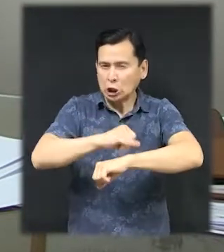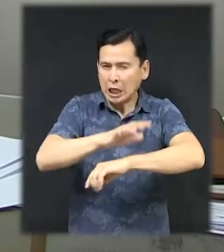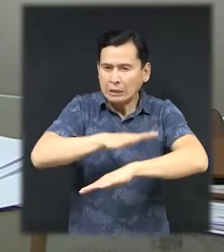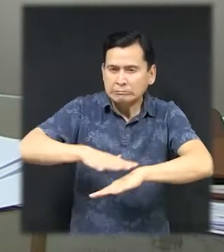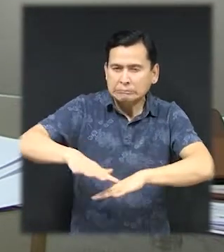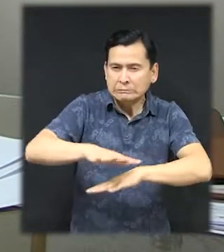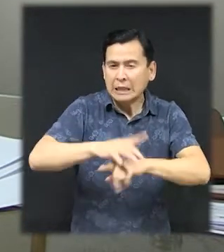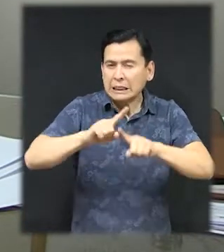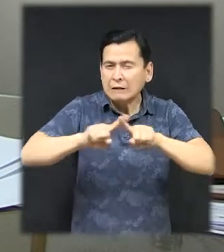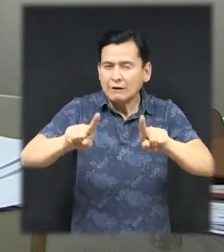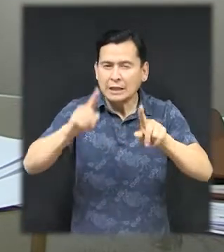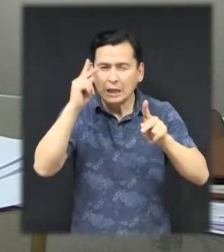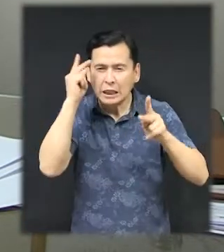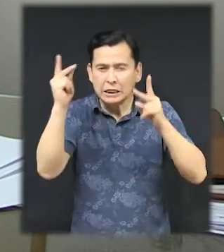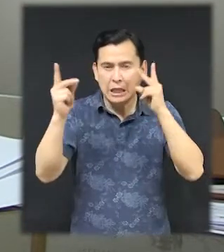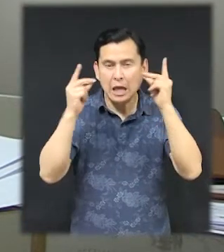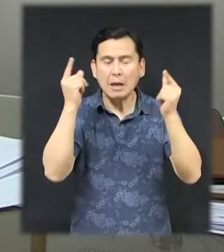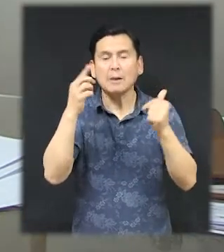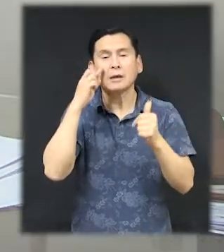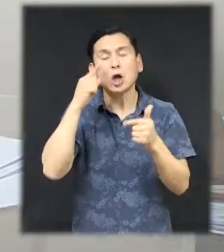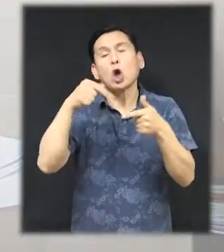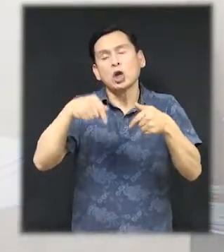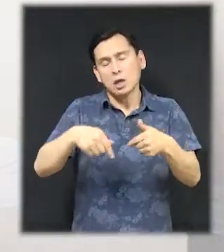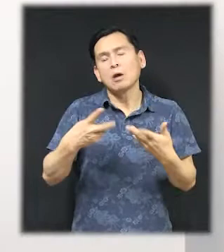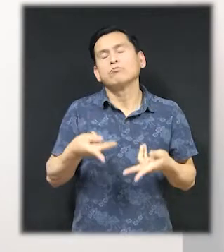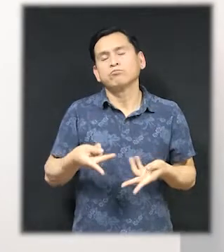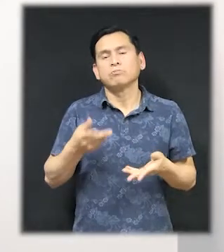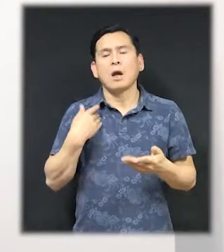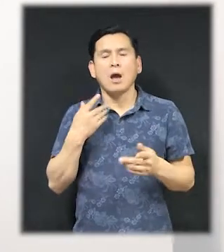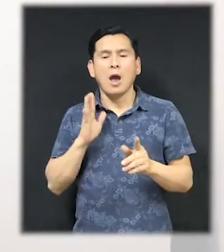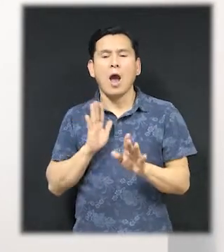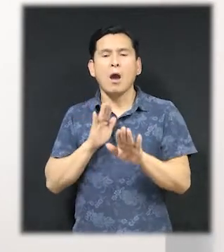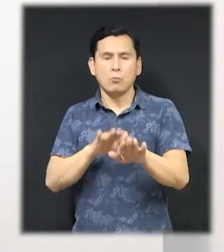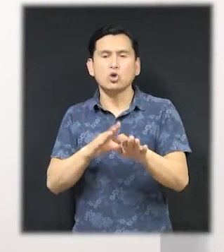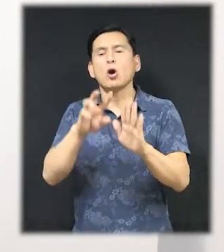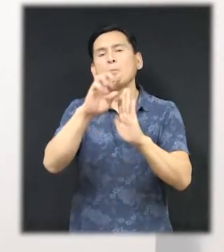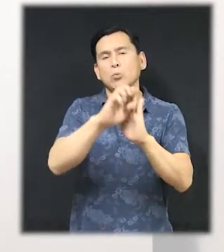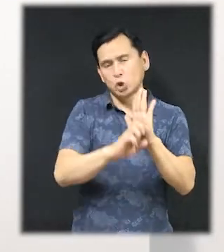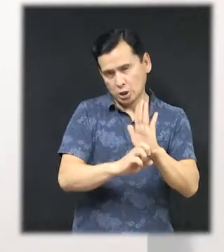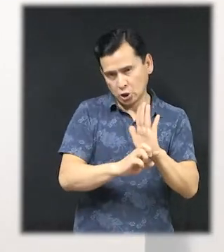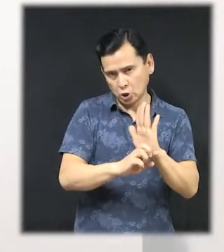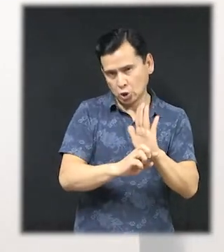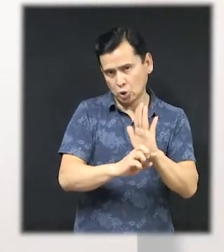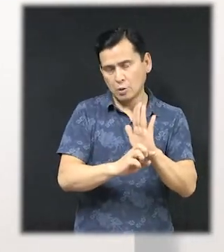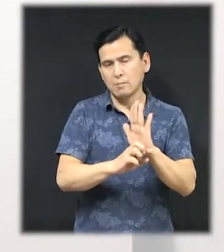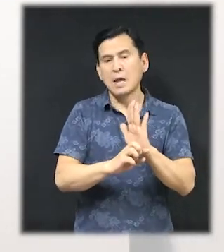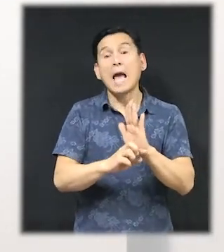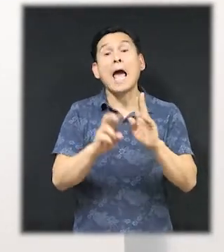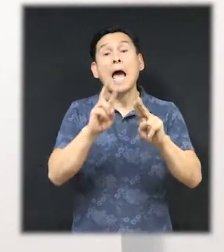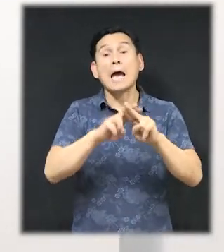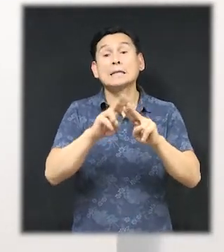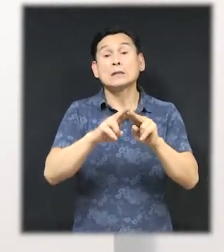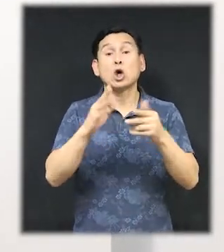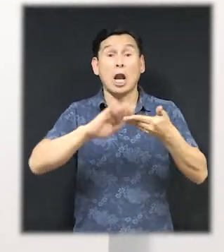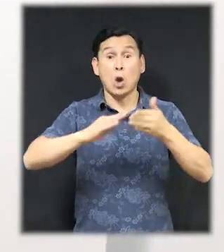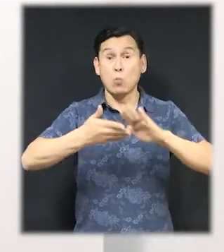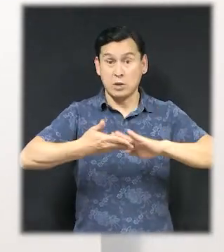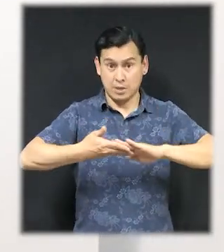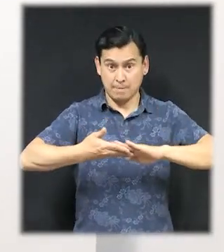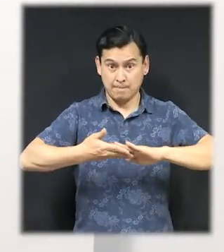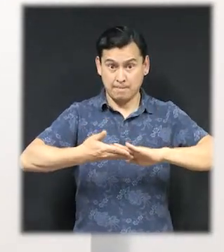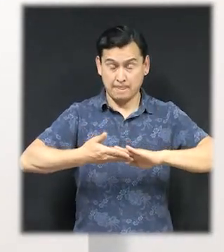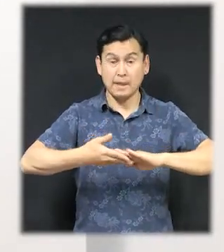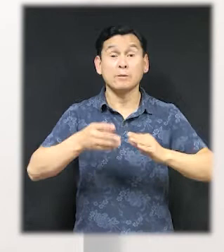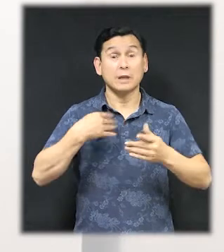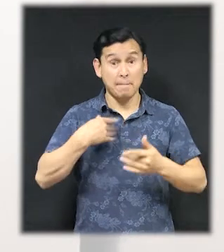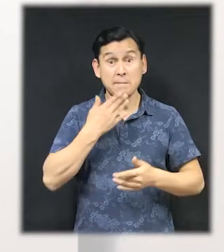algunos proyectos que se están generando desde la misma comunidad. Les puedo contar que durante el año 2020 se atendieron